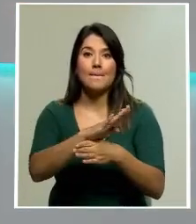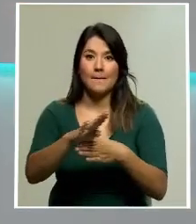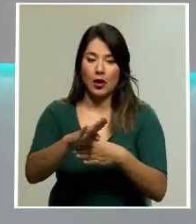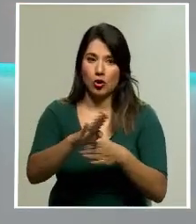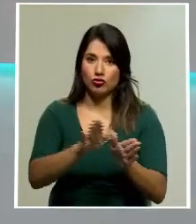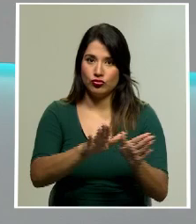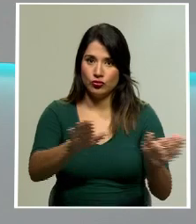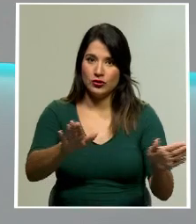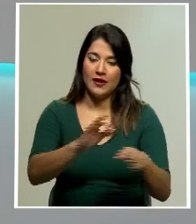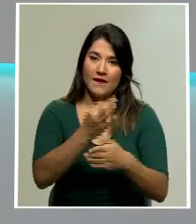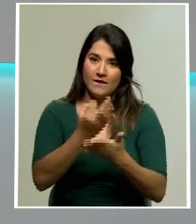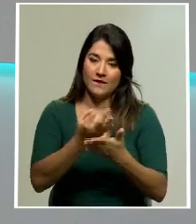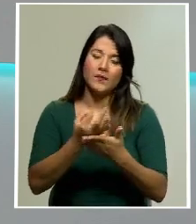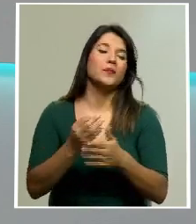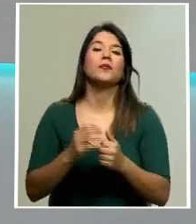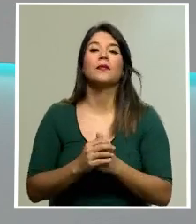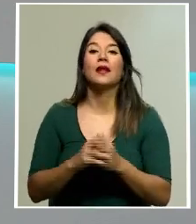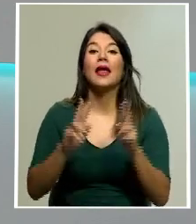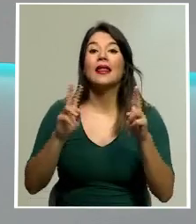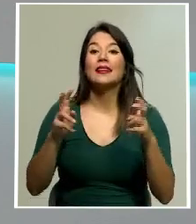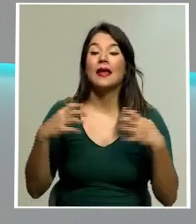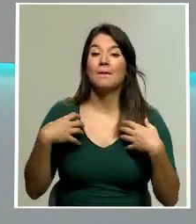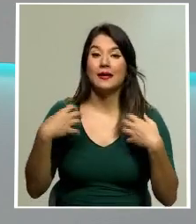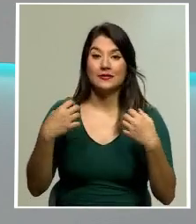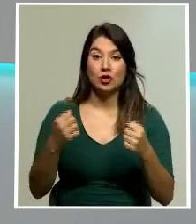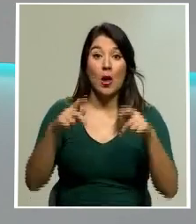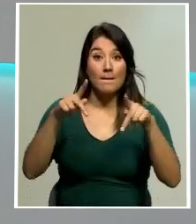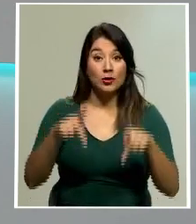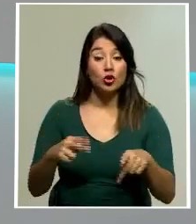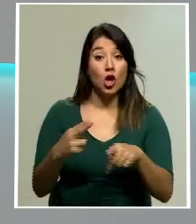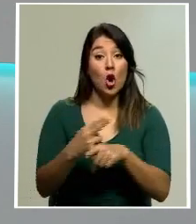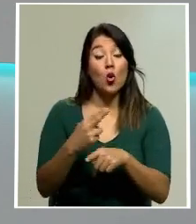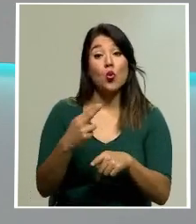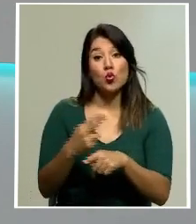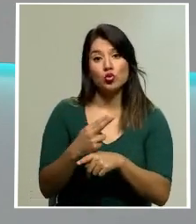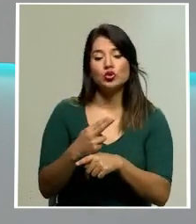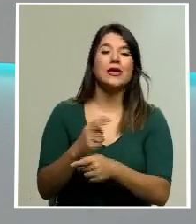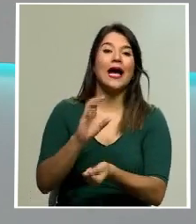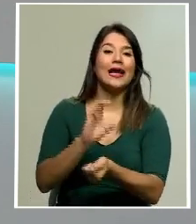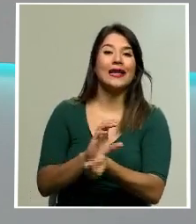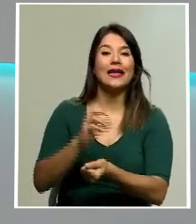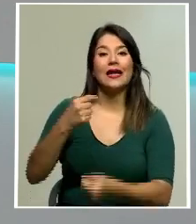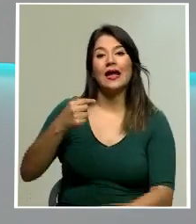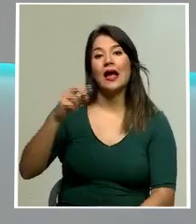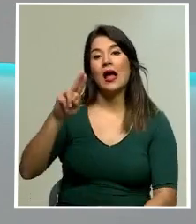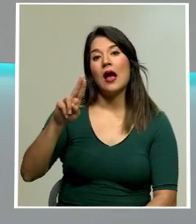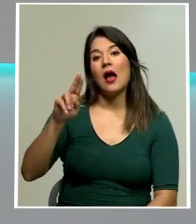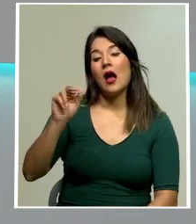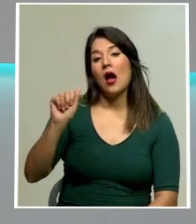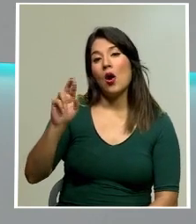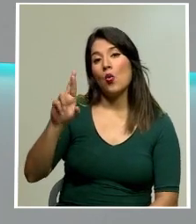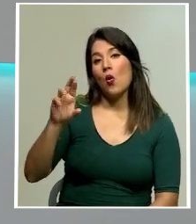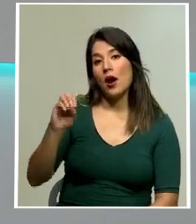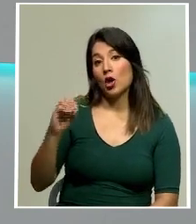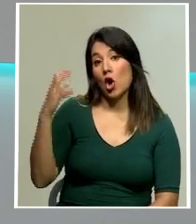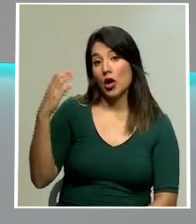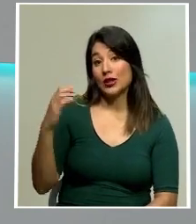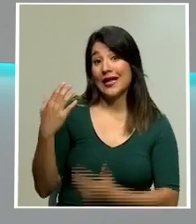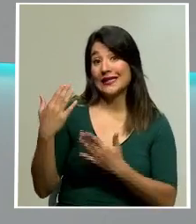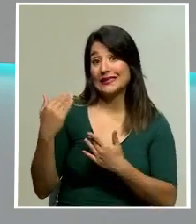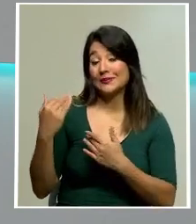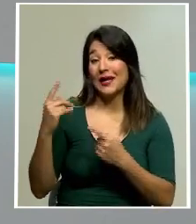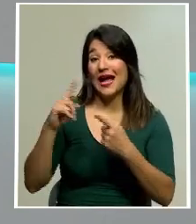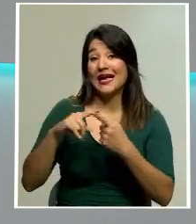Pasamos ahora a temas de salud. Usuarios del sistema de salud del Guarco en Cartago esperan hasta 6 horas para poder